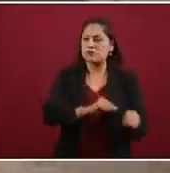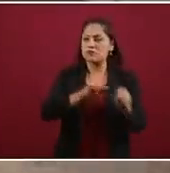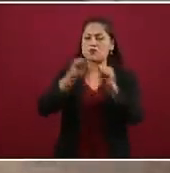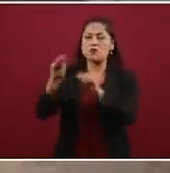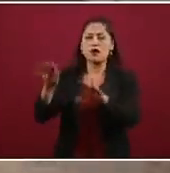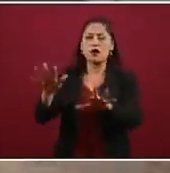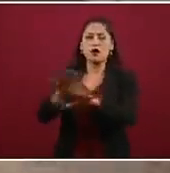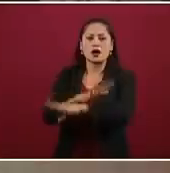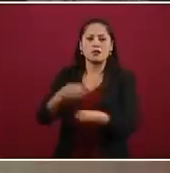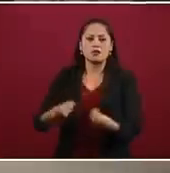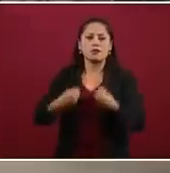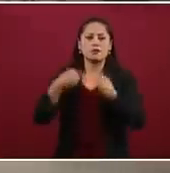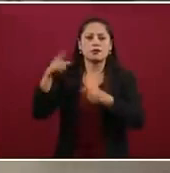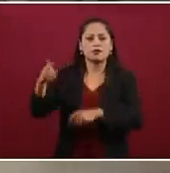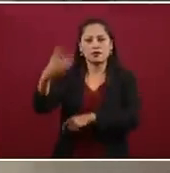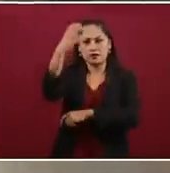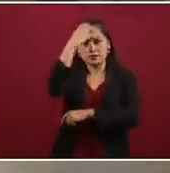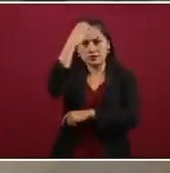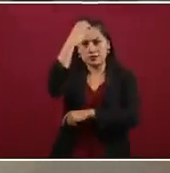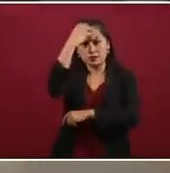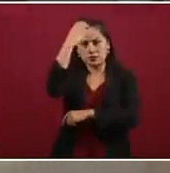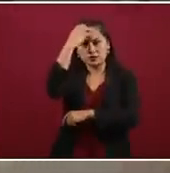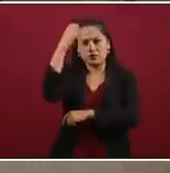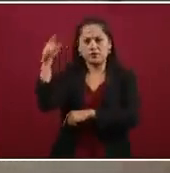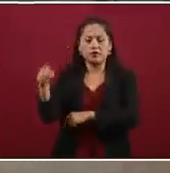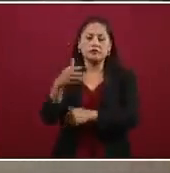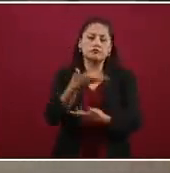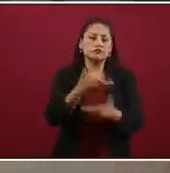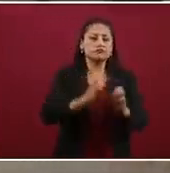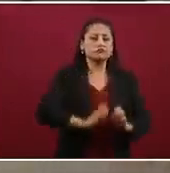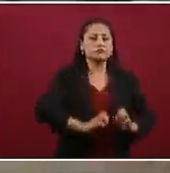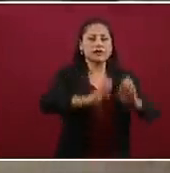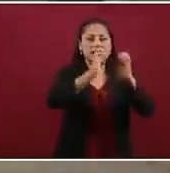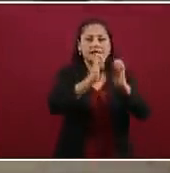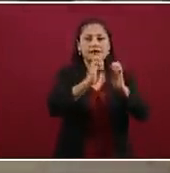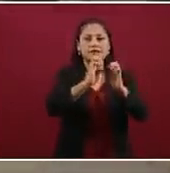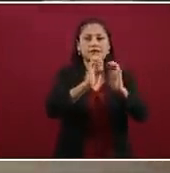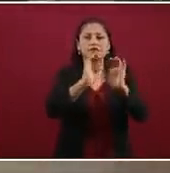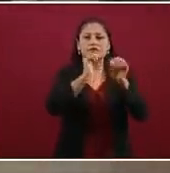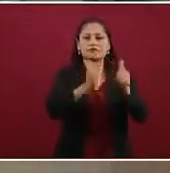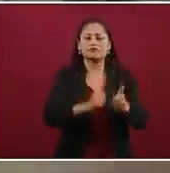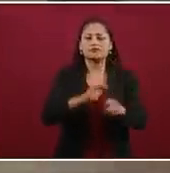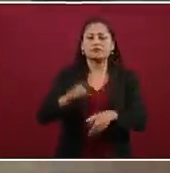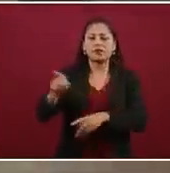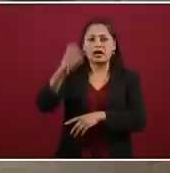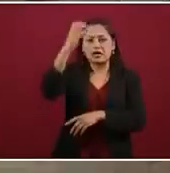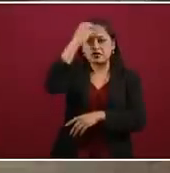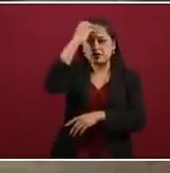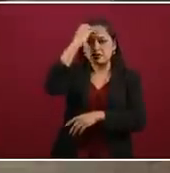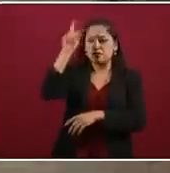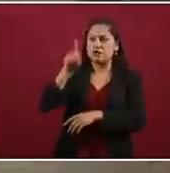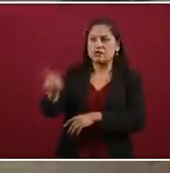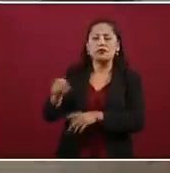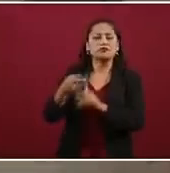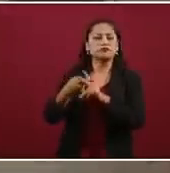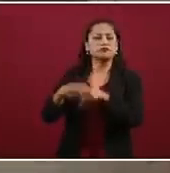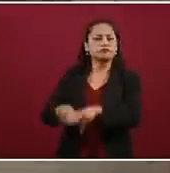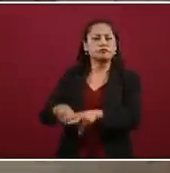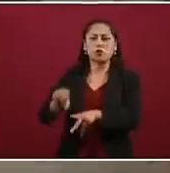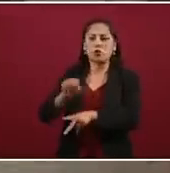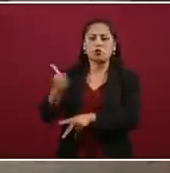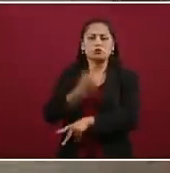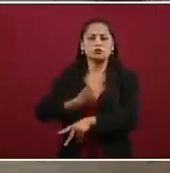de Chapultepec, por lo que el emblemático Alcázar se convirtió en la residencia oficial de los presidentes de la República